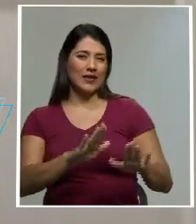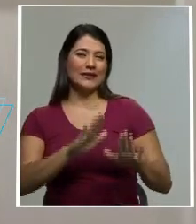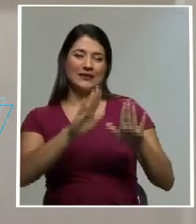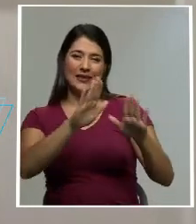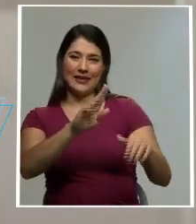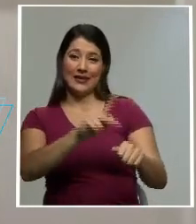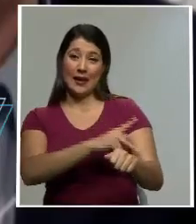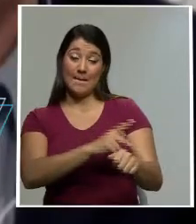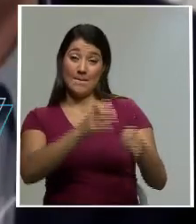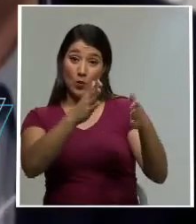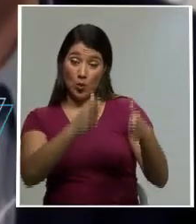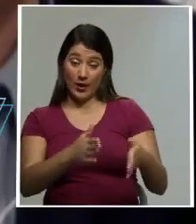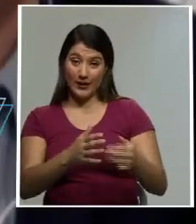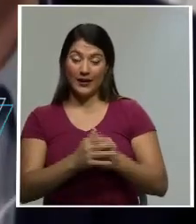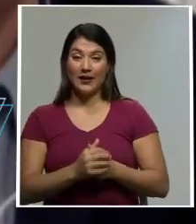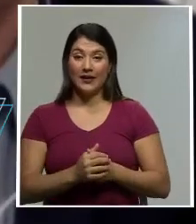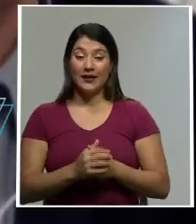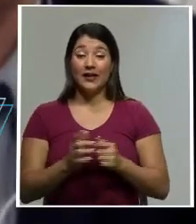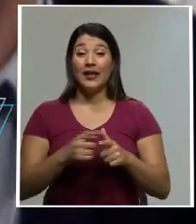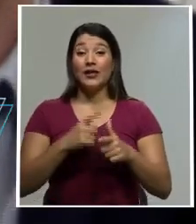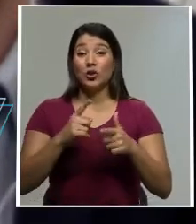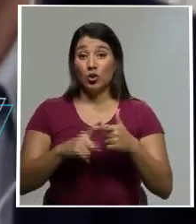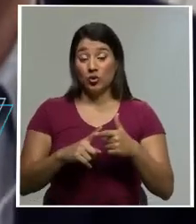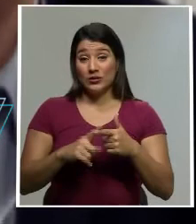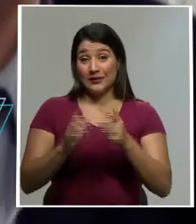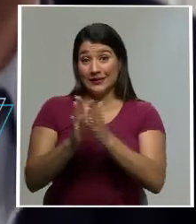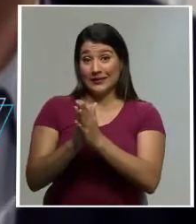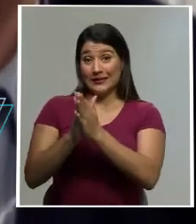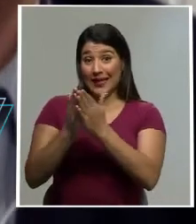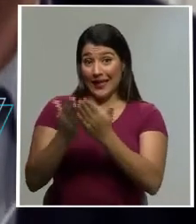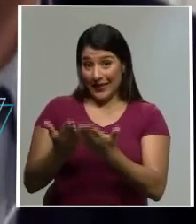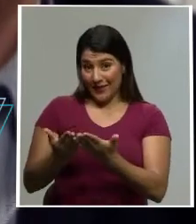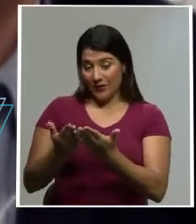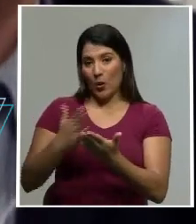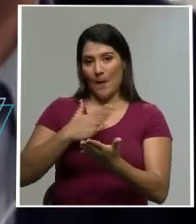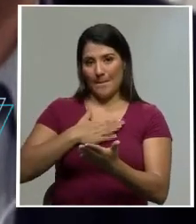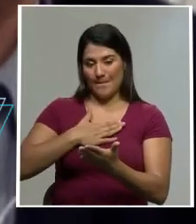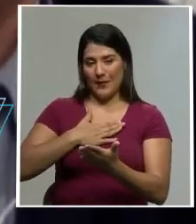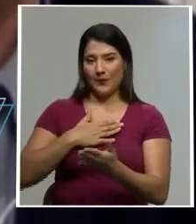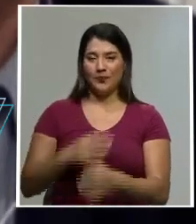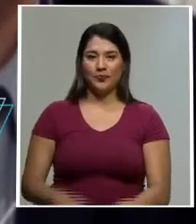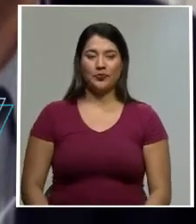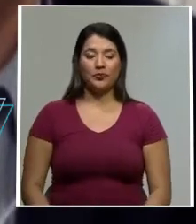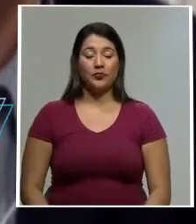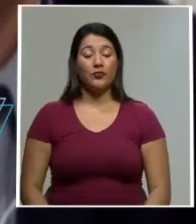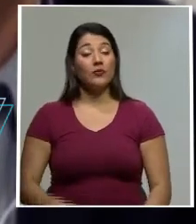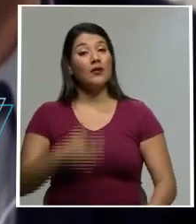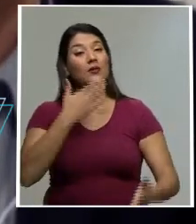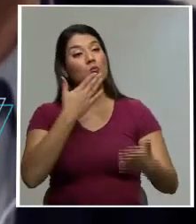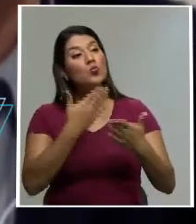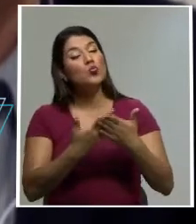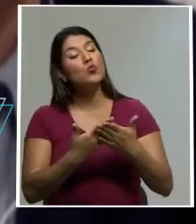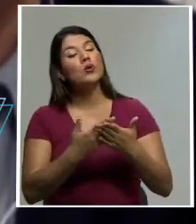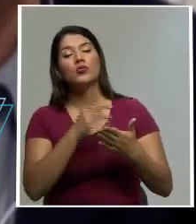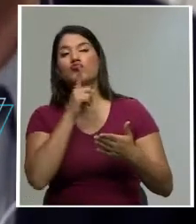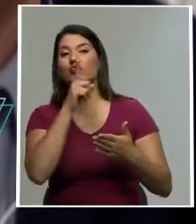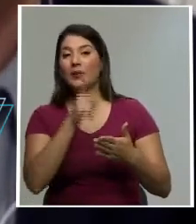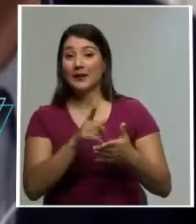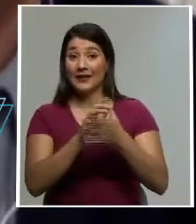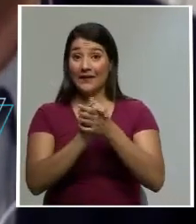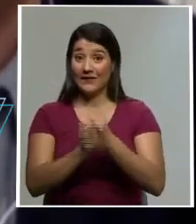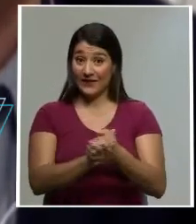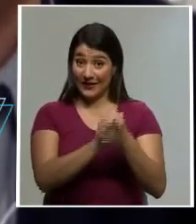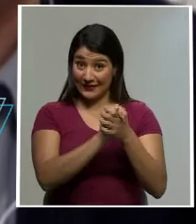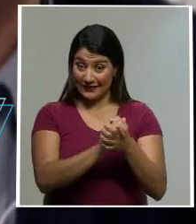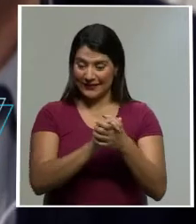y pues en libro inédito, mi obra. Buenísimo, realmente felicitaciones. Y ya